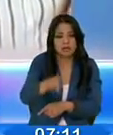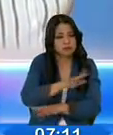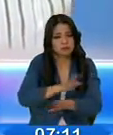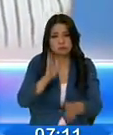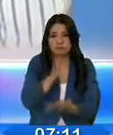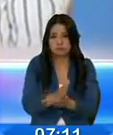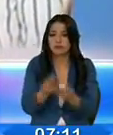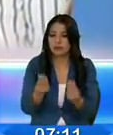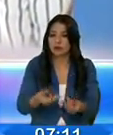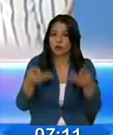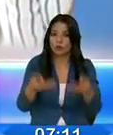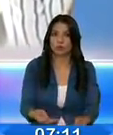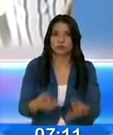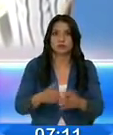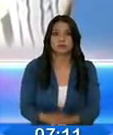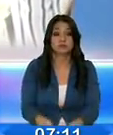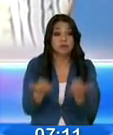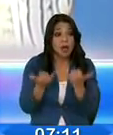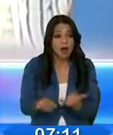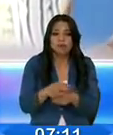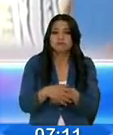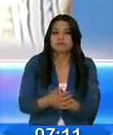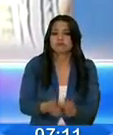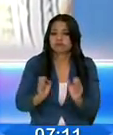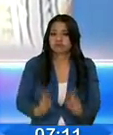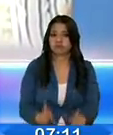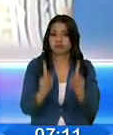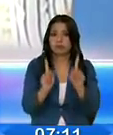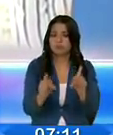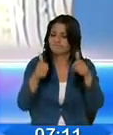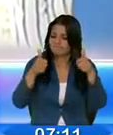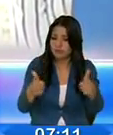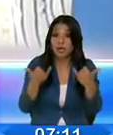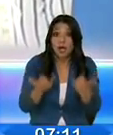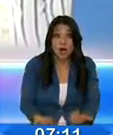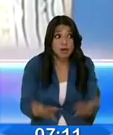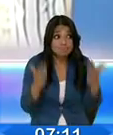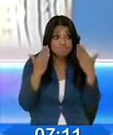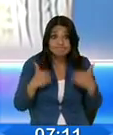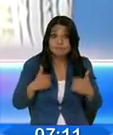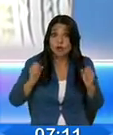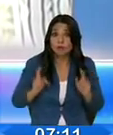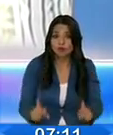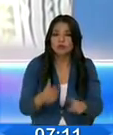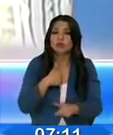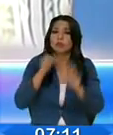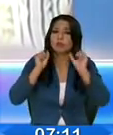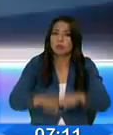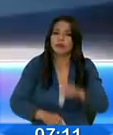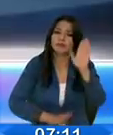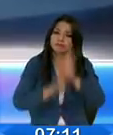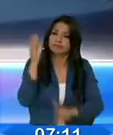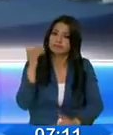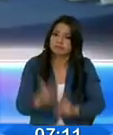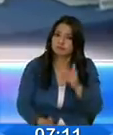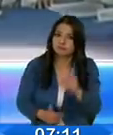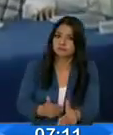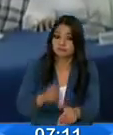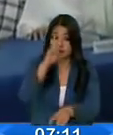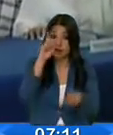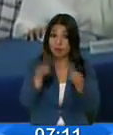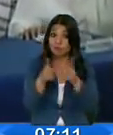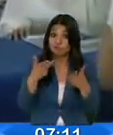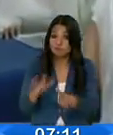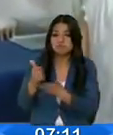estamos esperando estas oportunidades que hoy se nos están presentando para nosotros salir adelante. Con este acuerdo